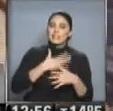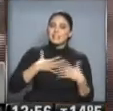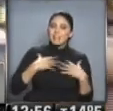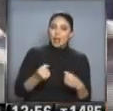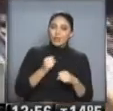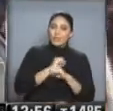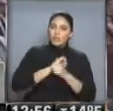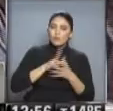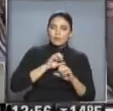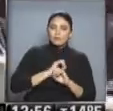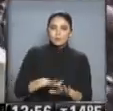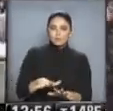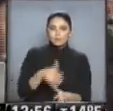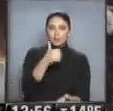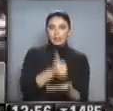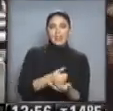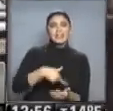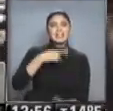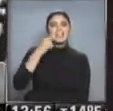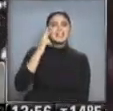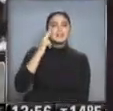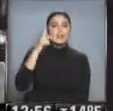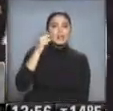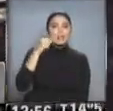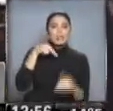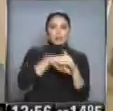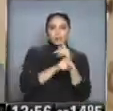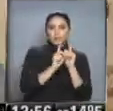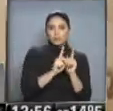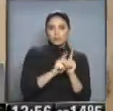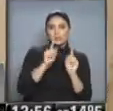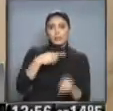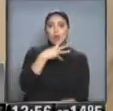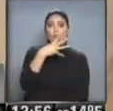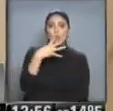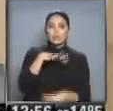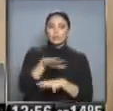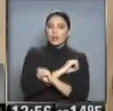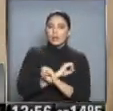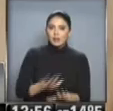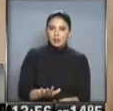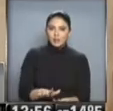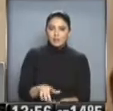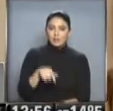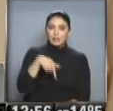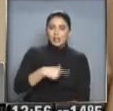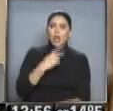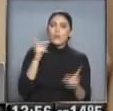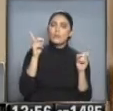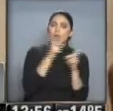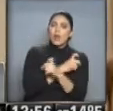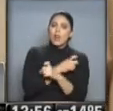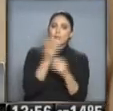del Premio Nobel de la Paz, que lleva 19 días internado y 4 en estado crítico, aquejado de una